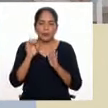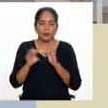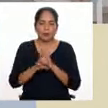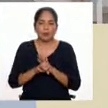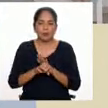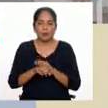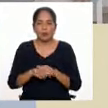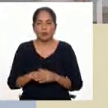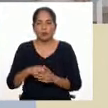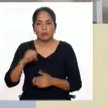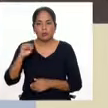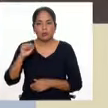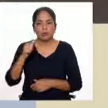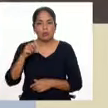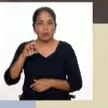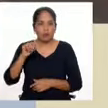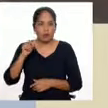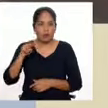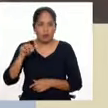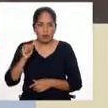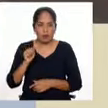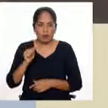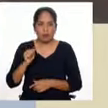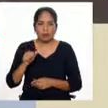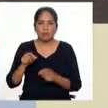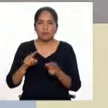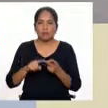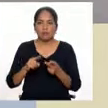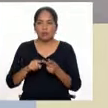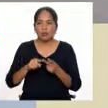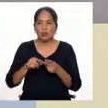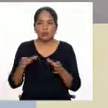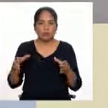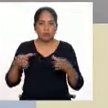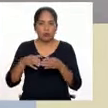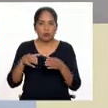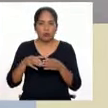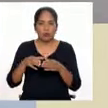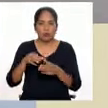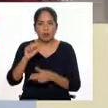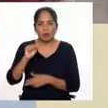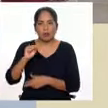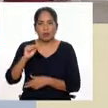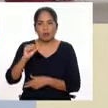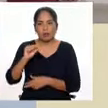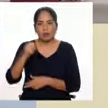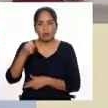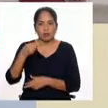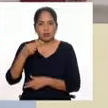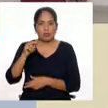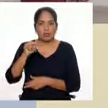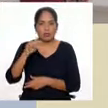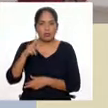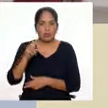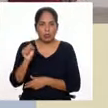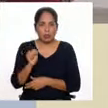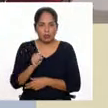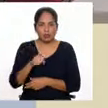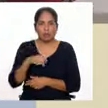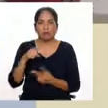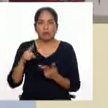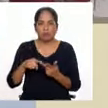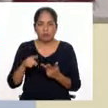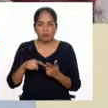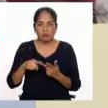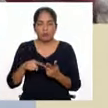de Zapuana y Yarúa. Vemos también a miembros del pueblo indígena Ayáninka, los Ayáninka. También